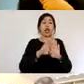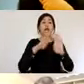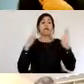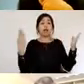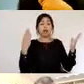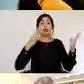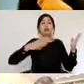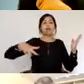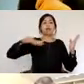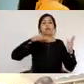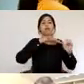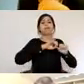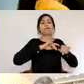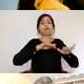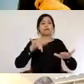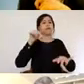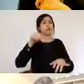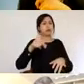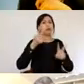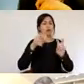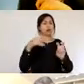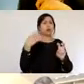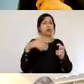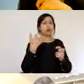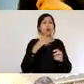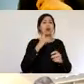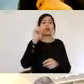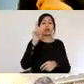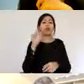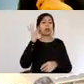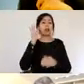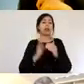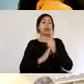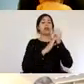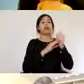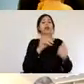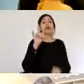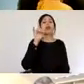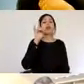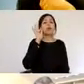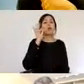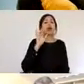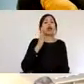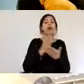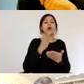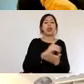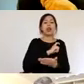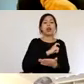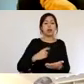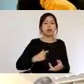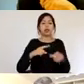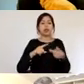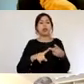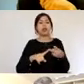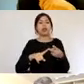pandemia esto es tema crítico en nuestros días esto va a estar liderado por Susana Claro de la Escuela de Gobierno Juan Pablo Valenzuela del CIEAE de la